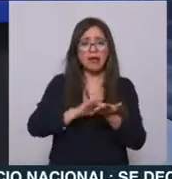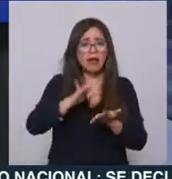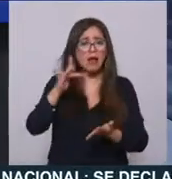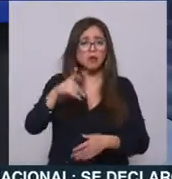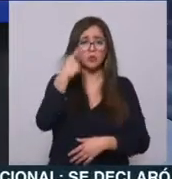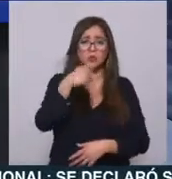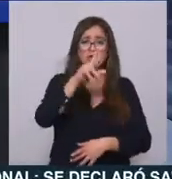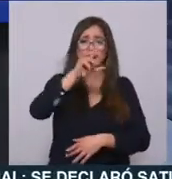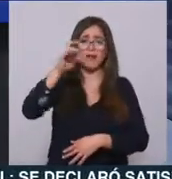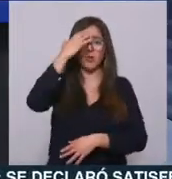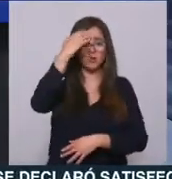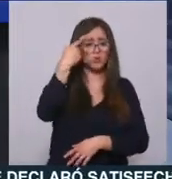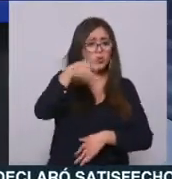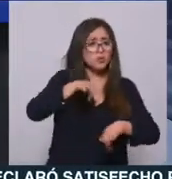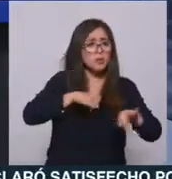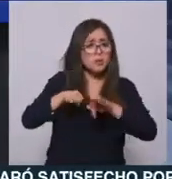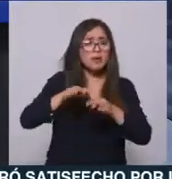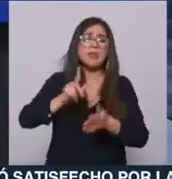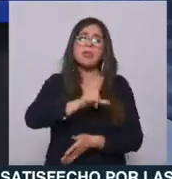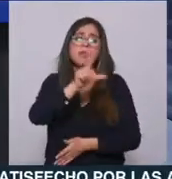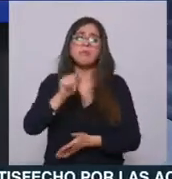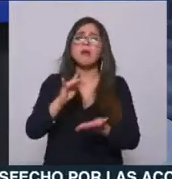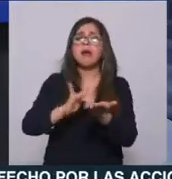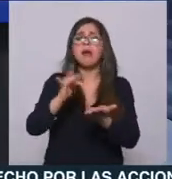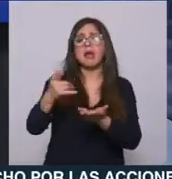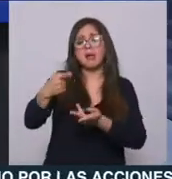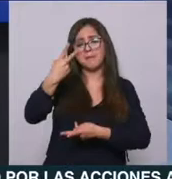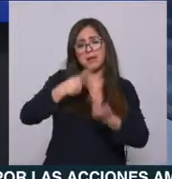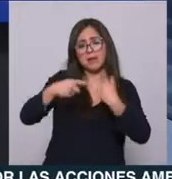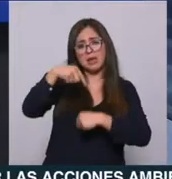labor, después por acompañarnos aquí en Capital